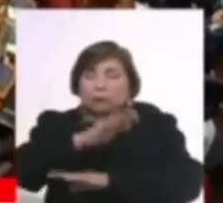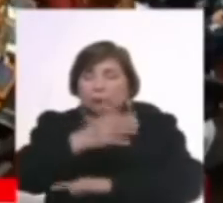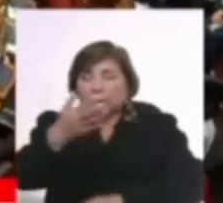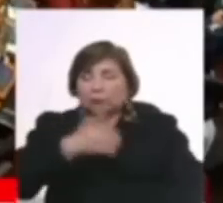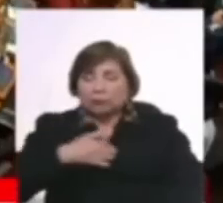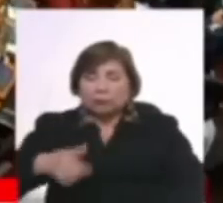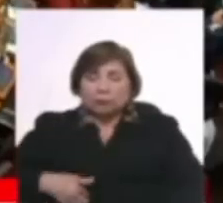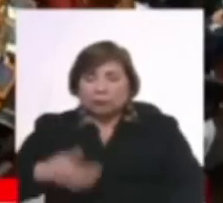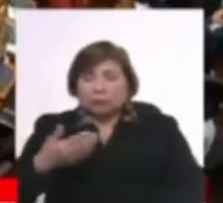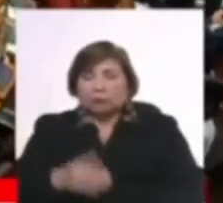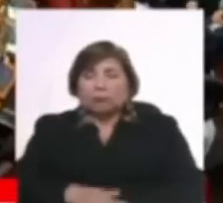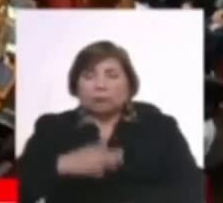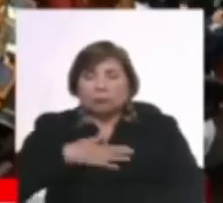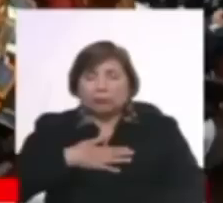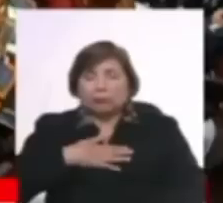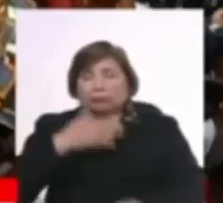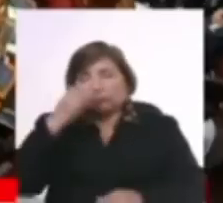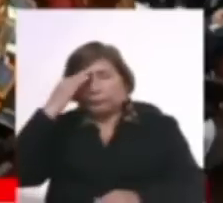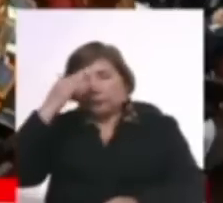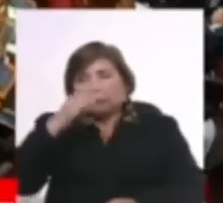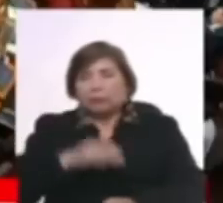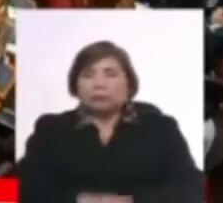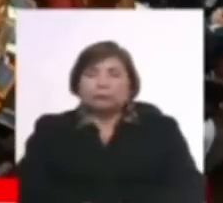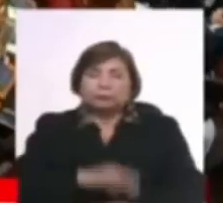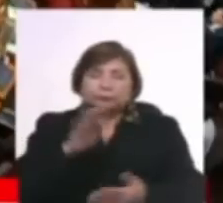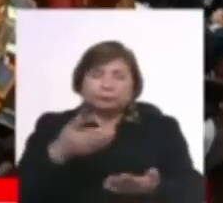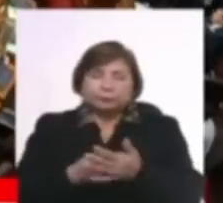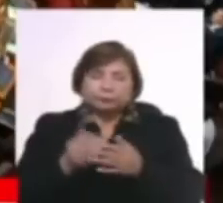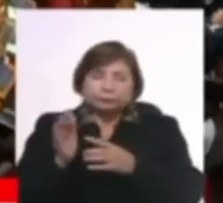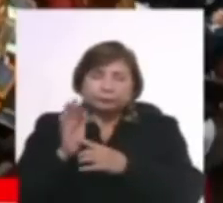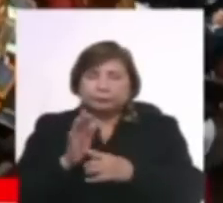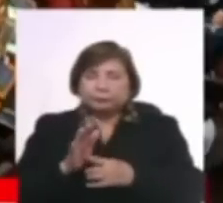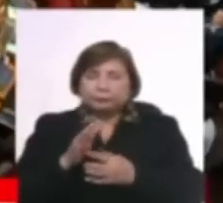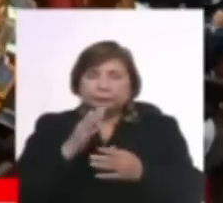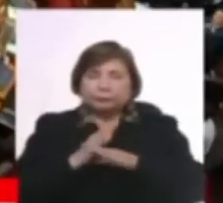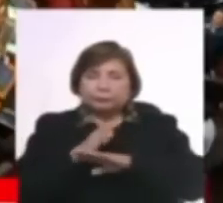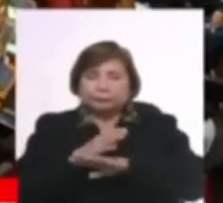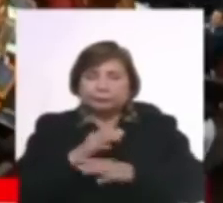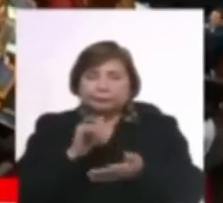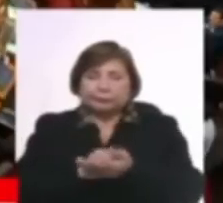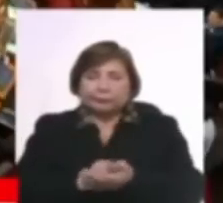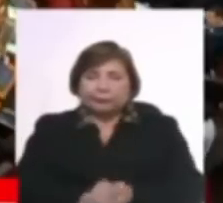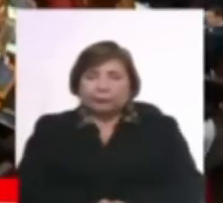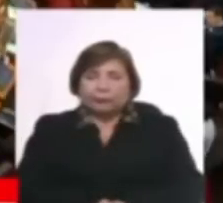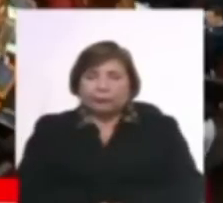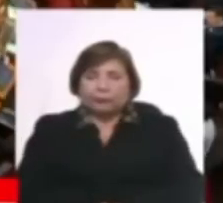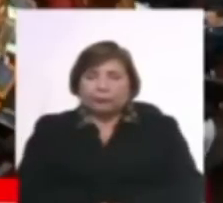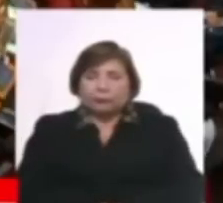señor presidente. Mi saludo a toda la representación por su intermedio.